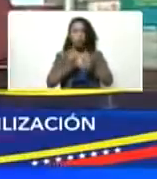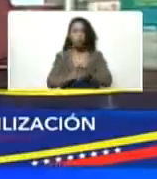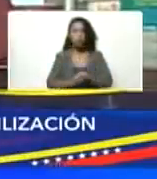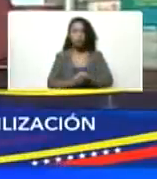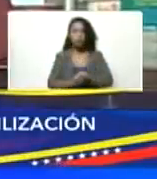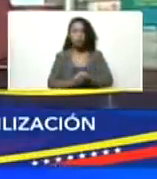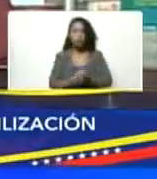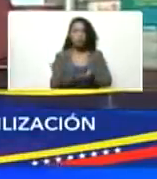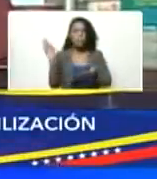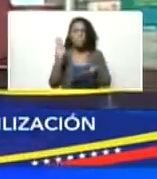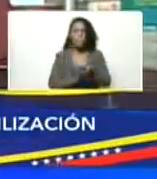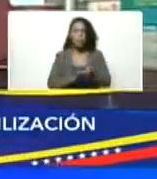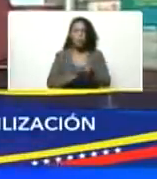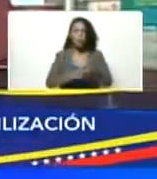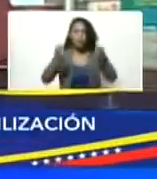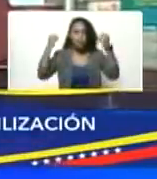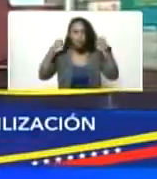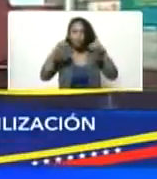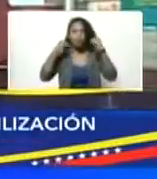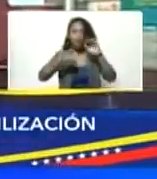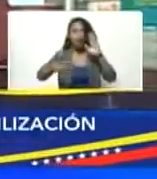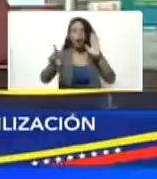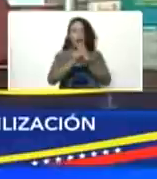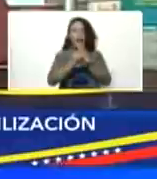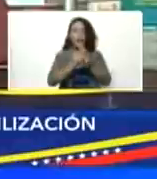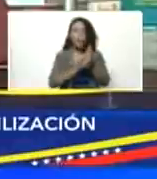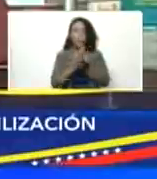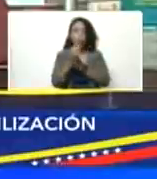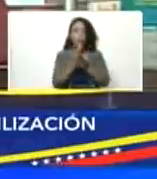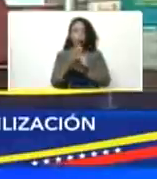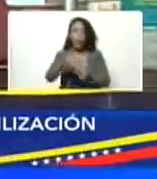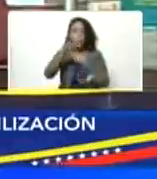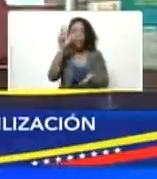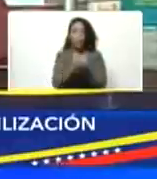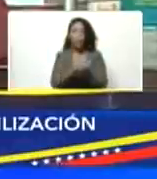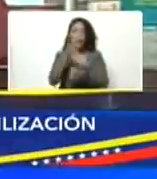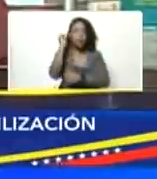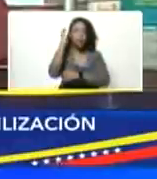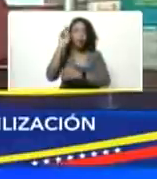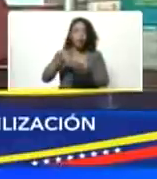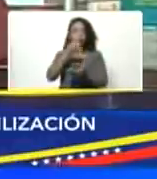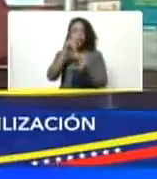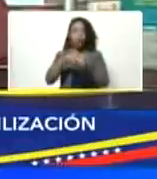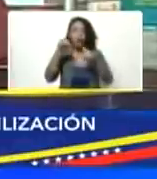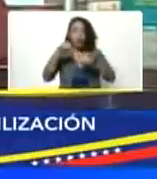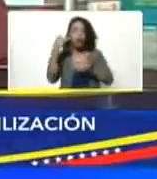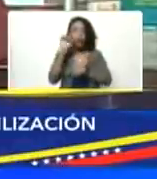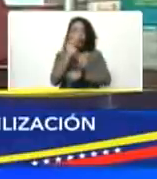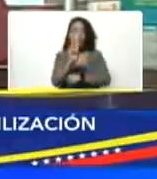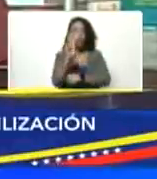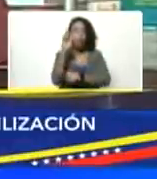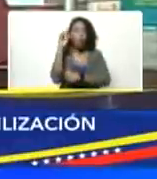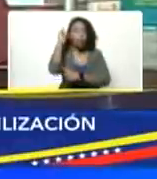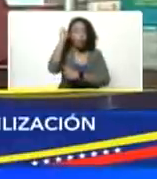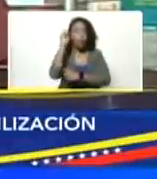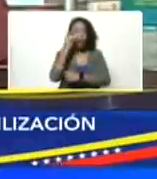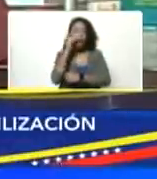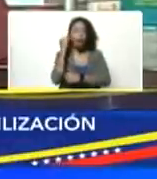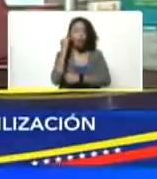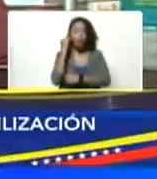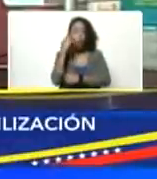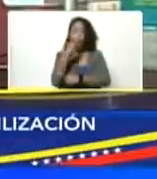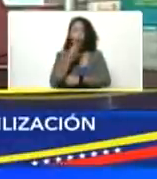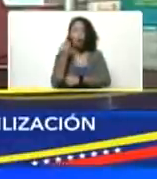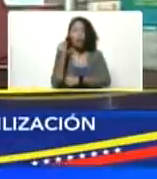de aplicación práctica de la ley de emprendimiento que aprobó la Asamblea Nacional? Aquí tenemos a dos diputados jóvenes, al